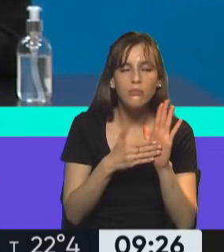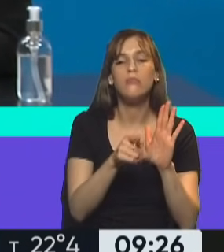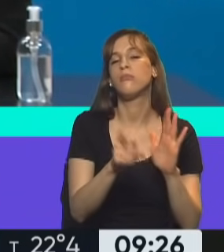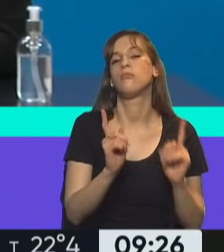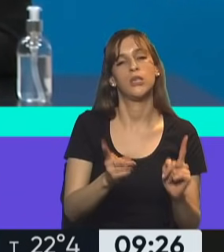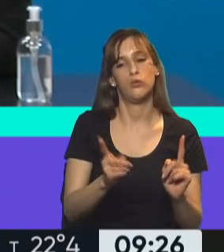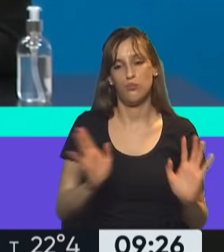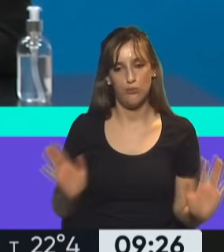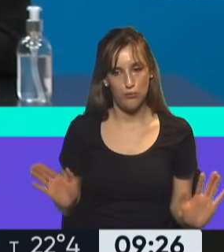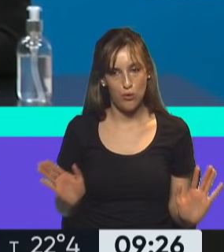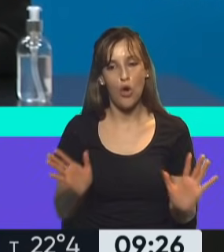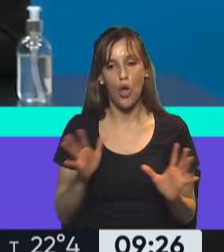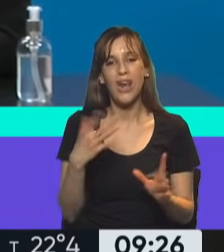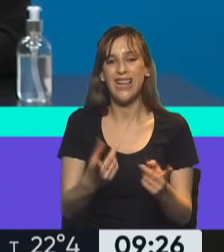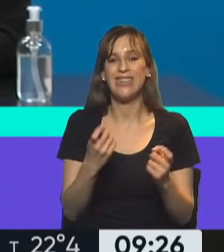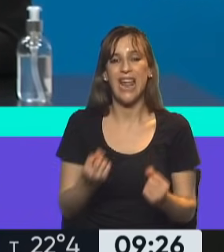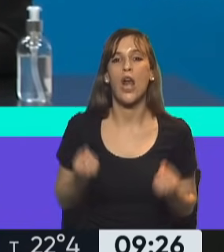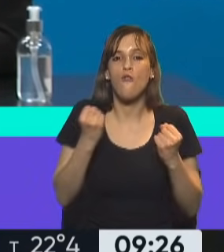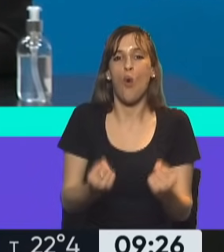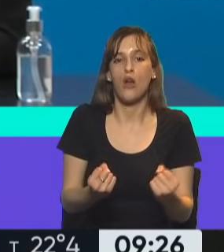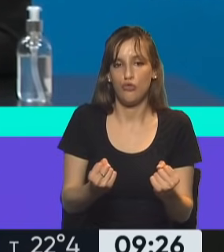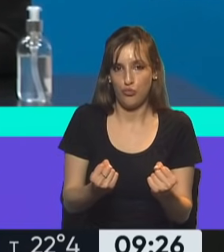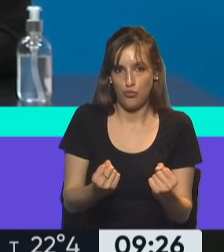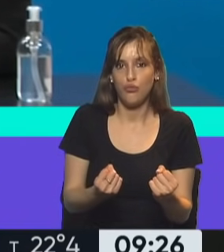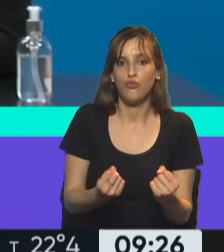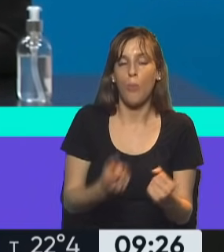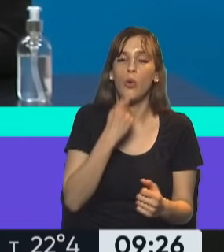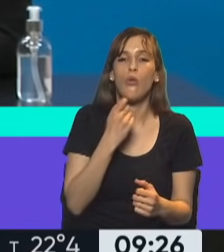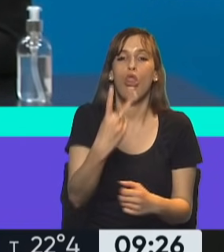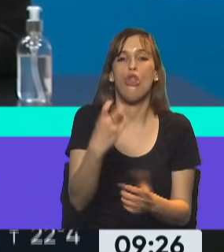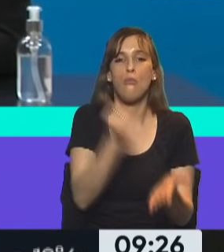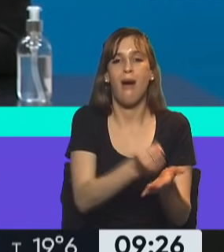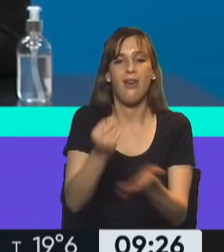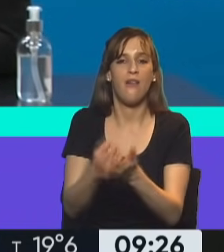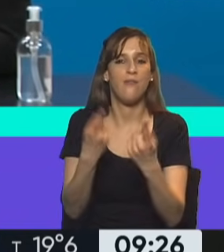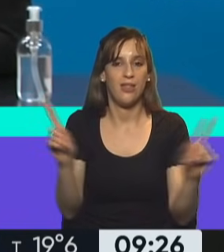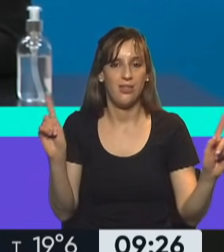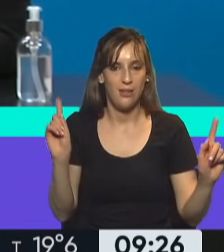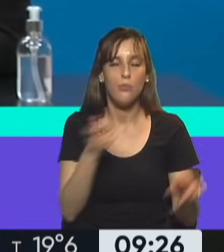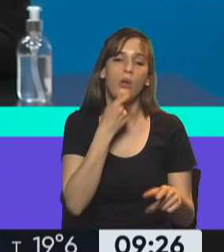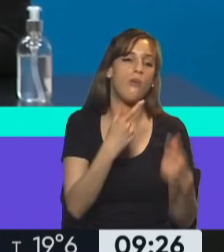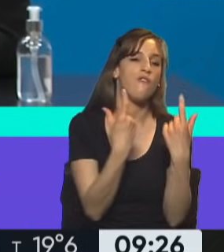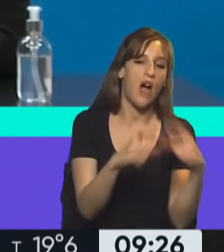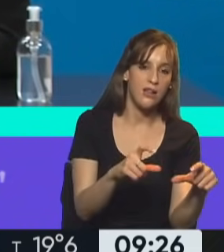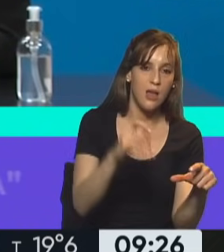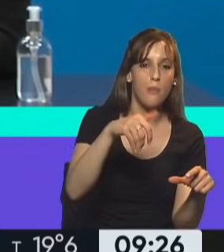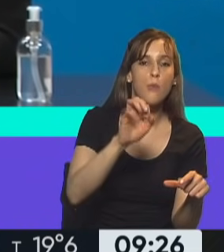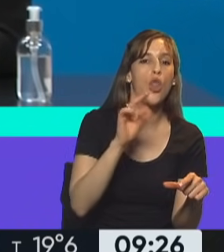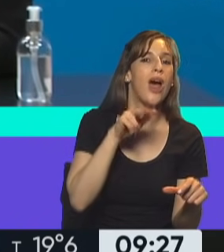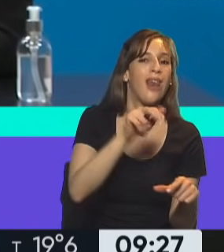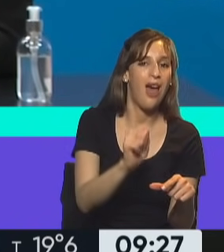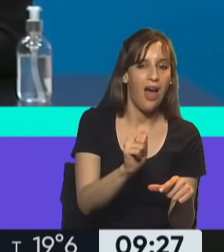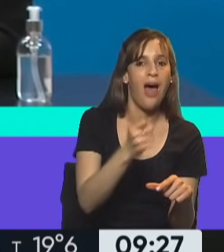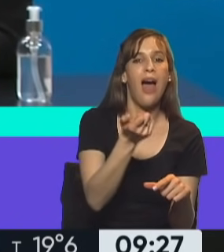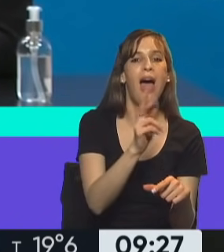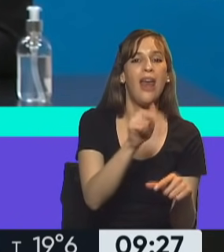conveniencia de hacer un refuerzo con esquemas heterólogos, con, por ejemplo, vacunas de Pfizer o Moderna, que son de ARN, y